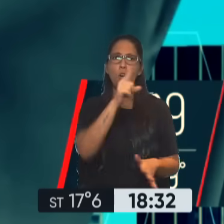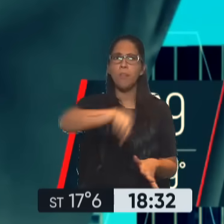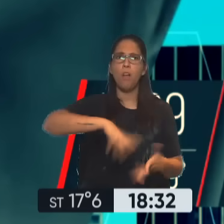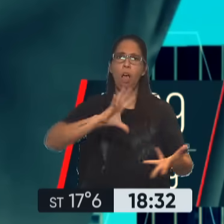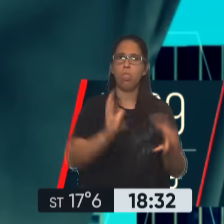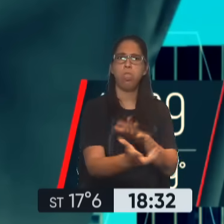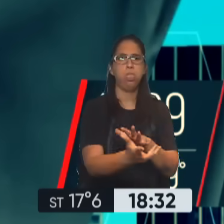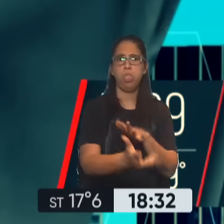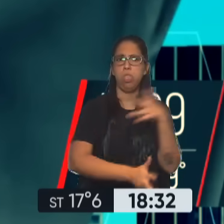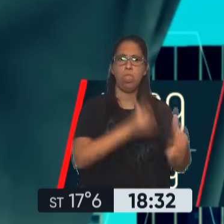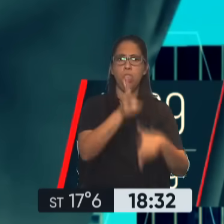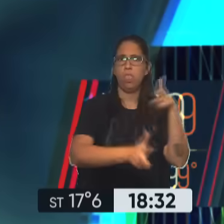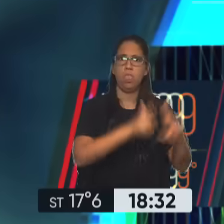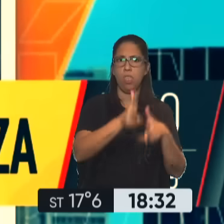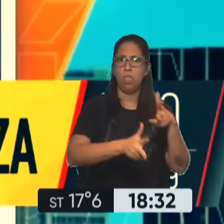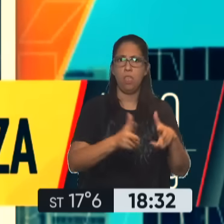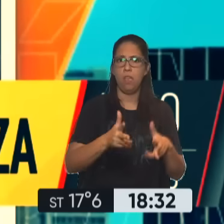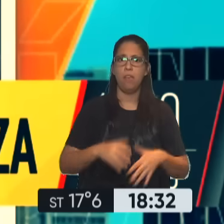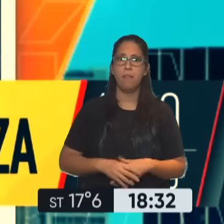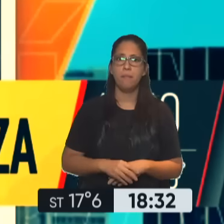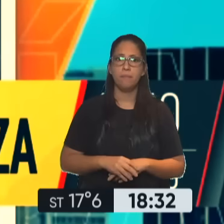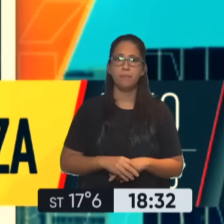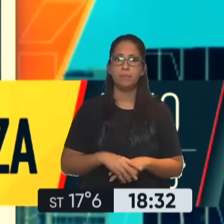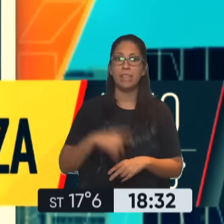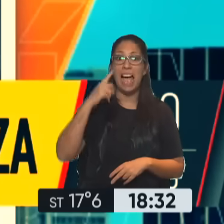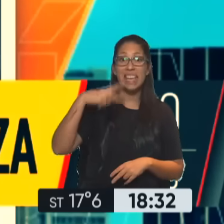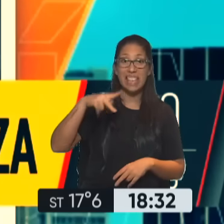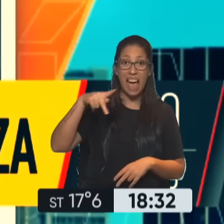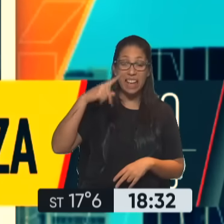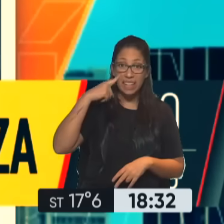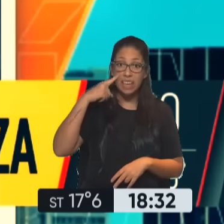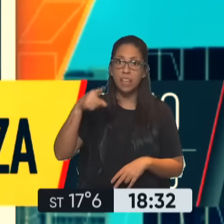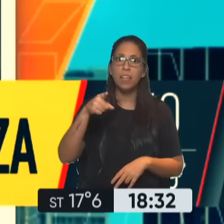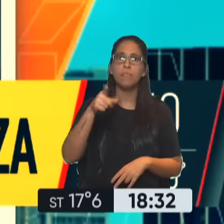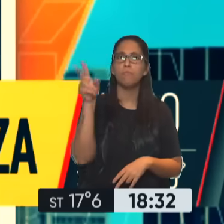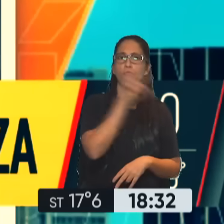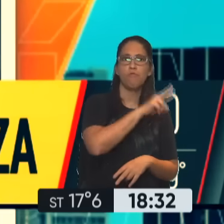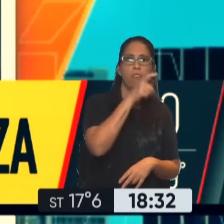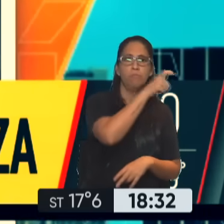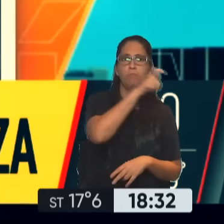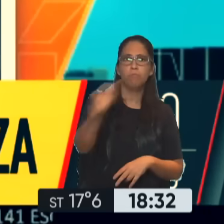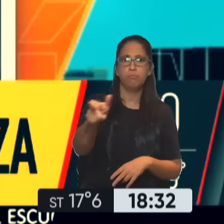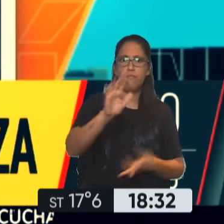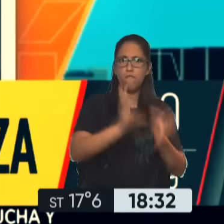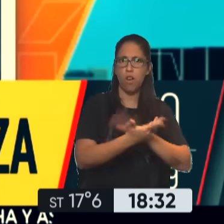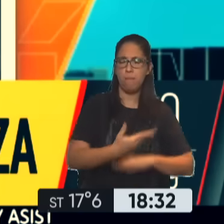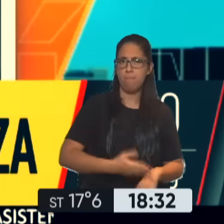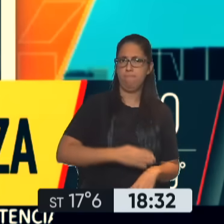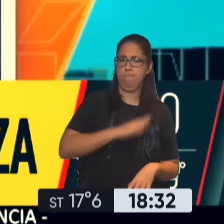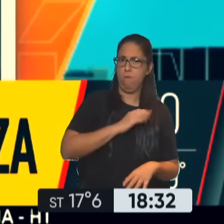dañar a La Libertad Avanza. A Iñaki puntualmente le respondió de una forma muy